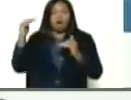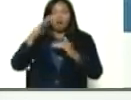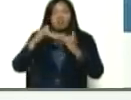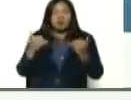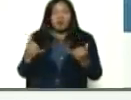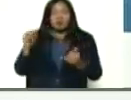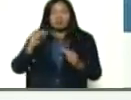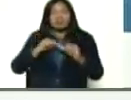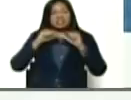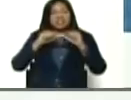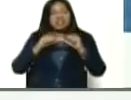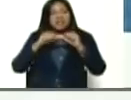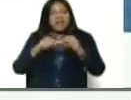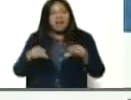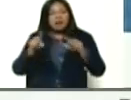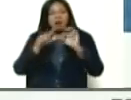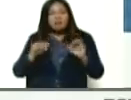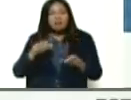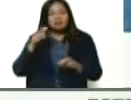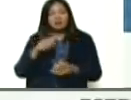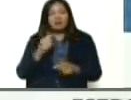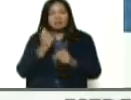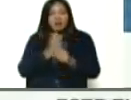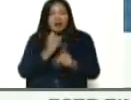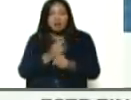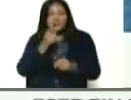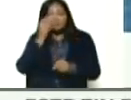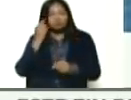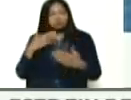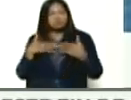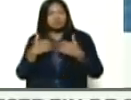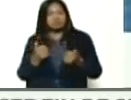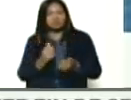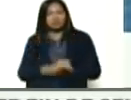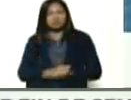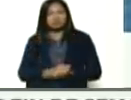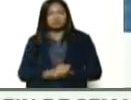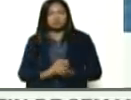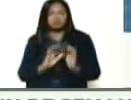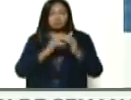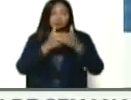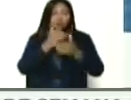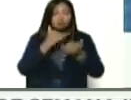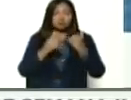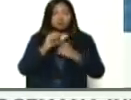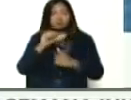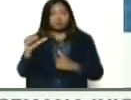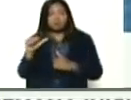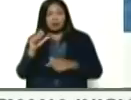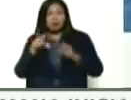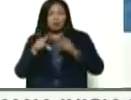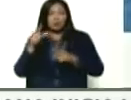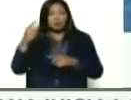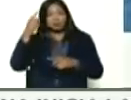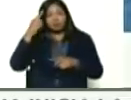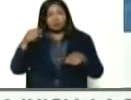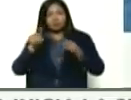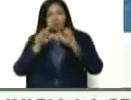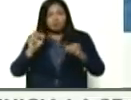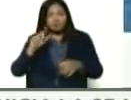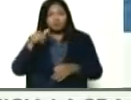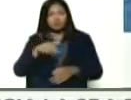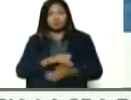momento sigue siendo la prioridad los trabajadores trabajos de la salud ya prácticamente se van a cubrir este fin de semana y quizás algunos días más pero